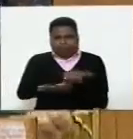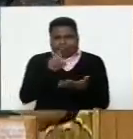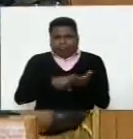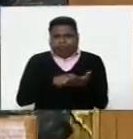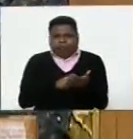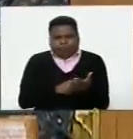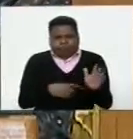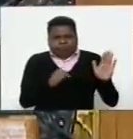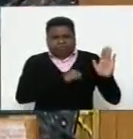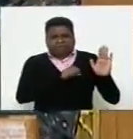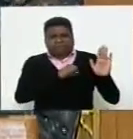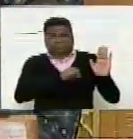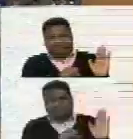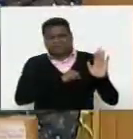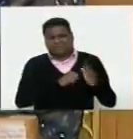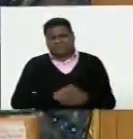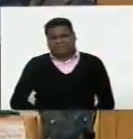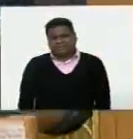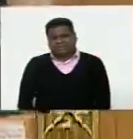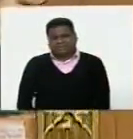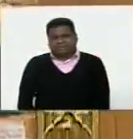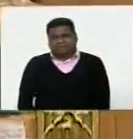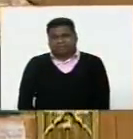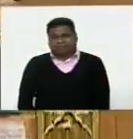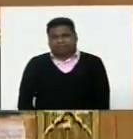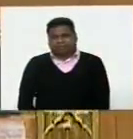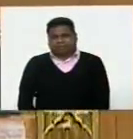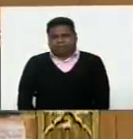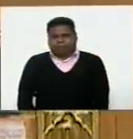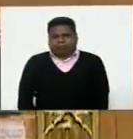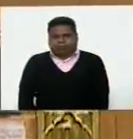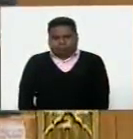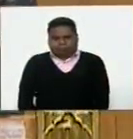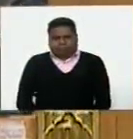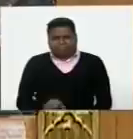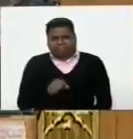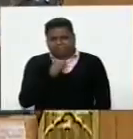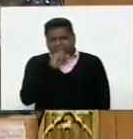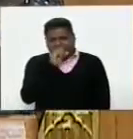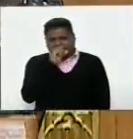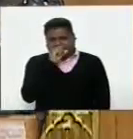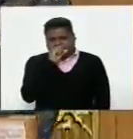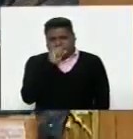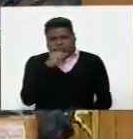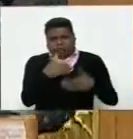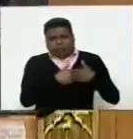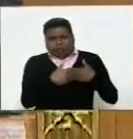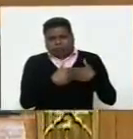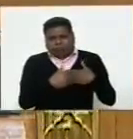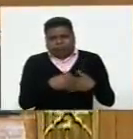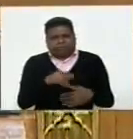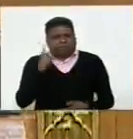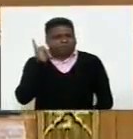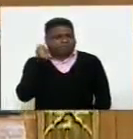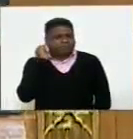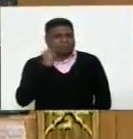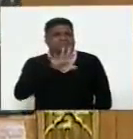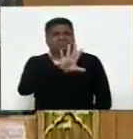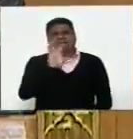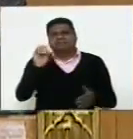del miedo. Por lo justamente el mecanismo que se ha usado en contra de las mujeres por más de 5.000